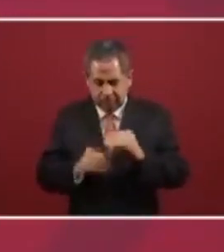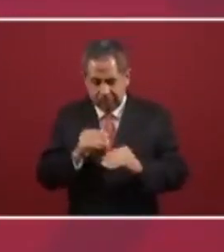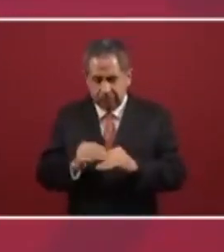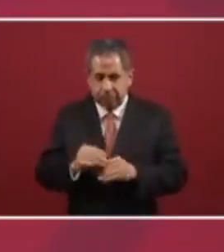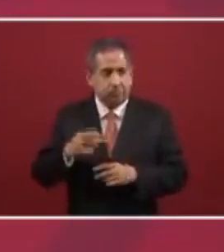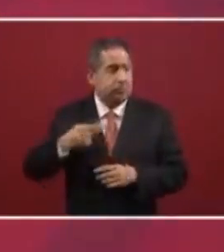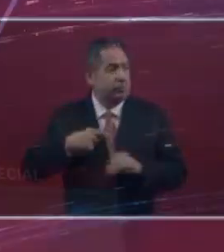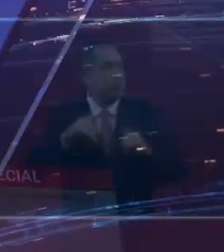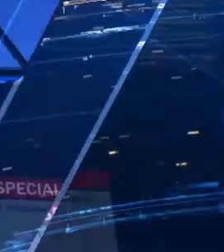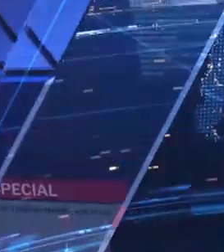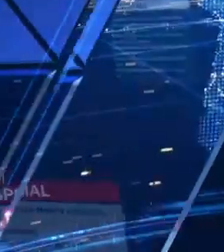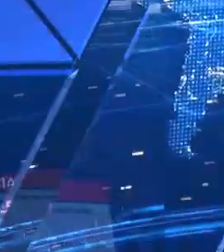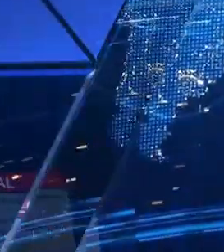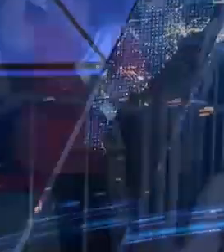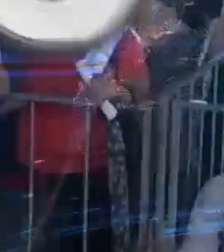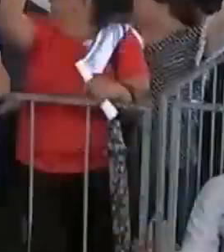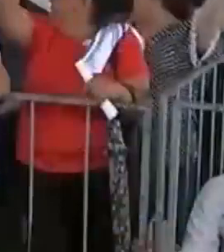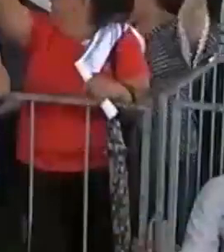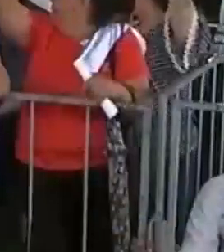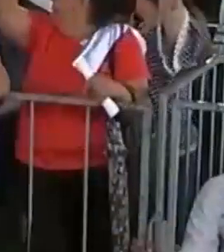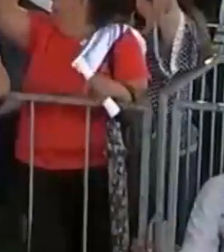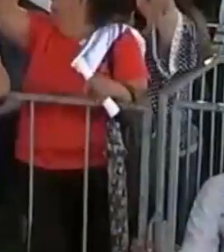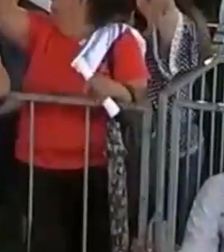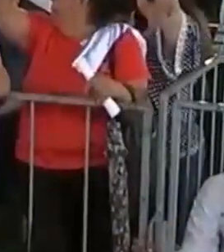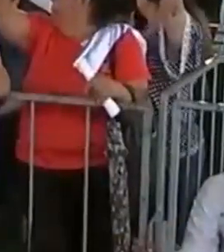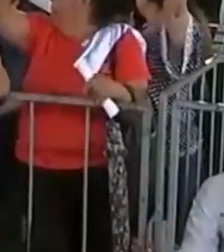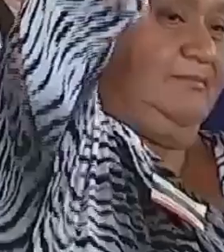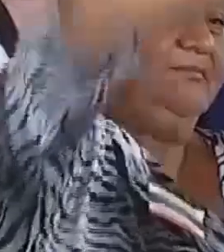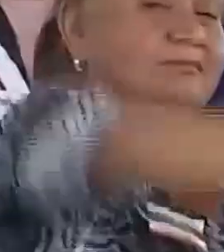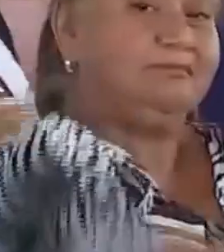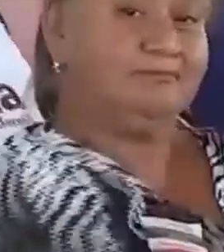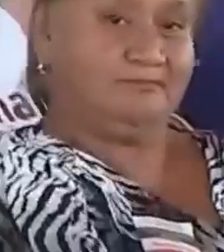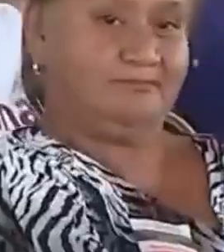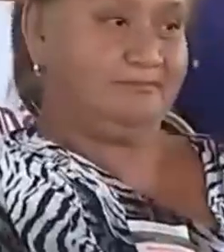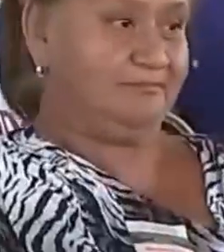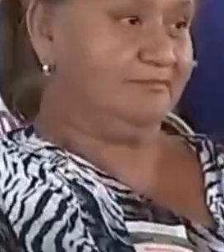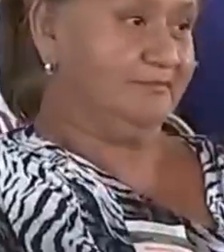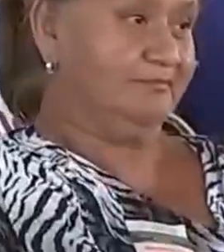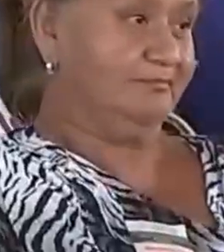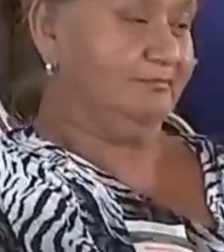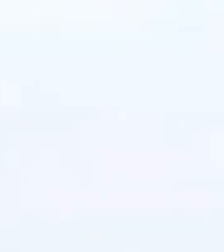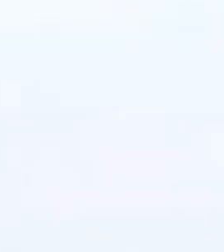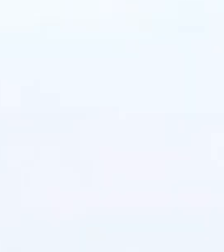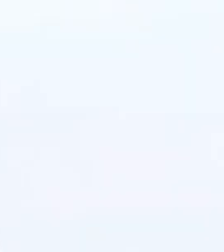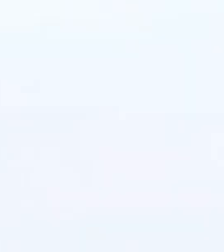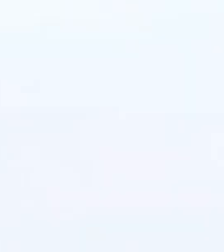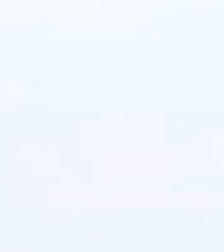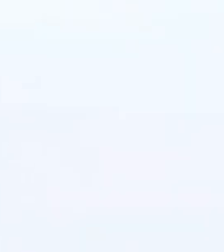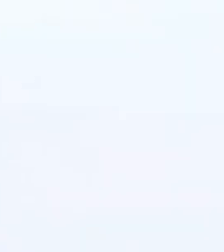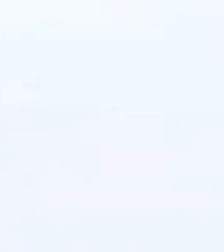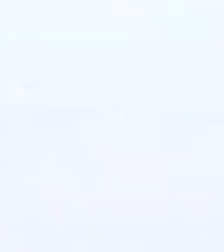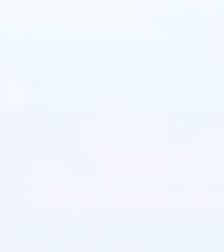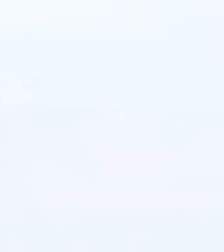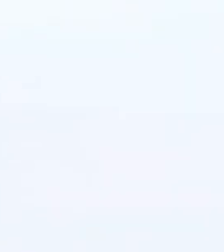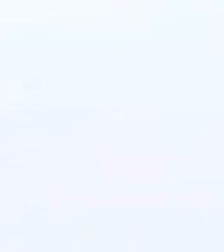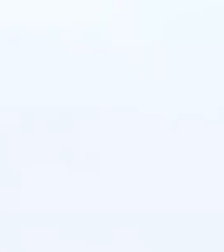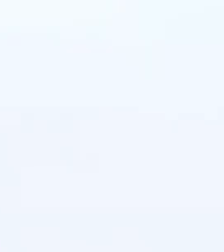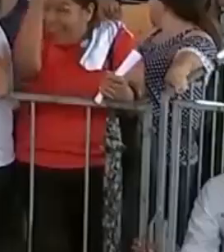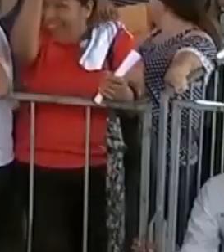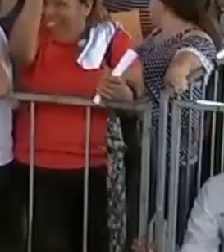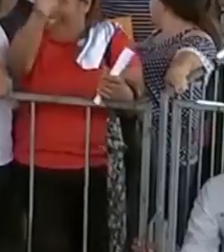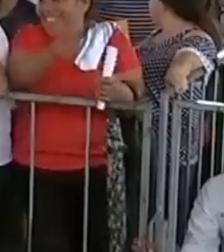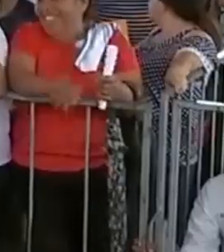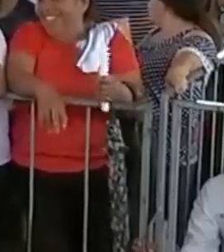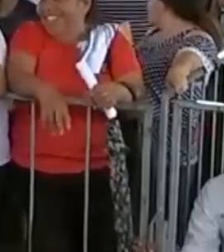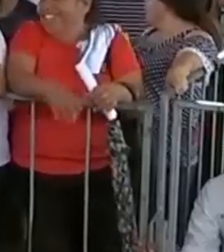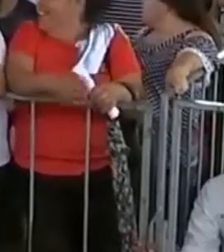no quiere la gente pero también ante los múltiples cuestionamientos de cómo finalmente canceló esta obra en una asamblea a mano alzada